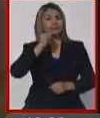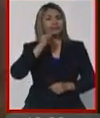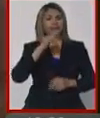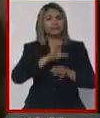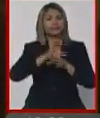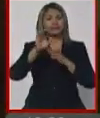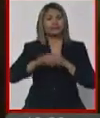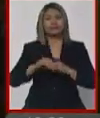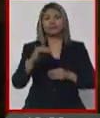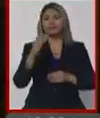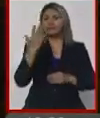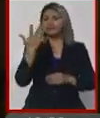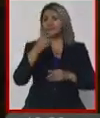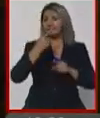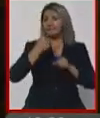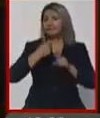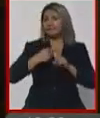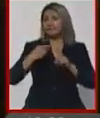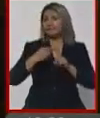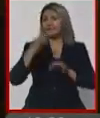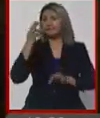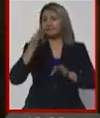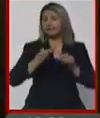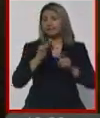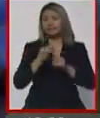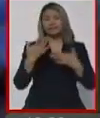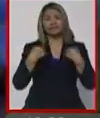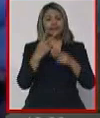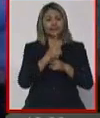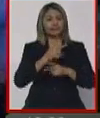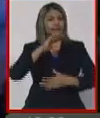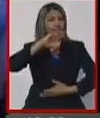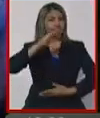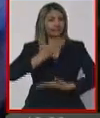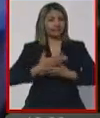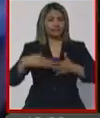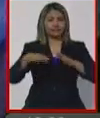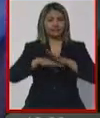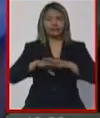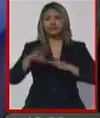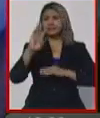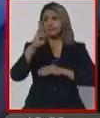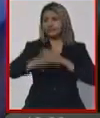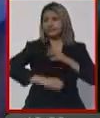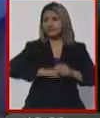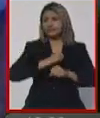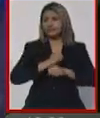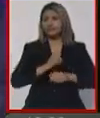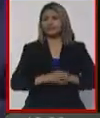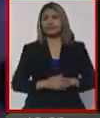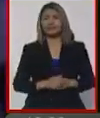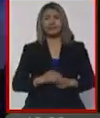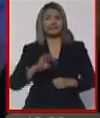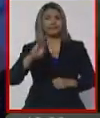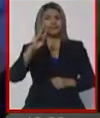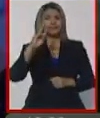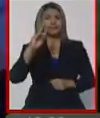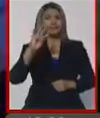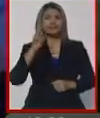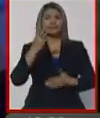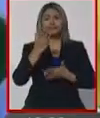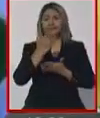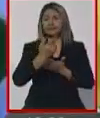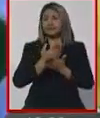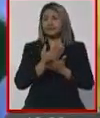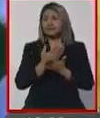mujeres que hayan cumplido la quinta parte de la pena o que tuvieran a su cuidado a sus hijos menores de 6 años. Reducción de una cuarta parte